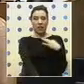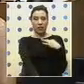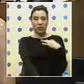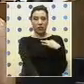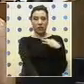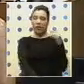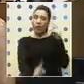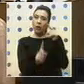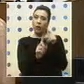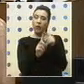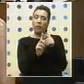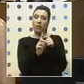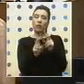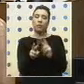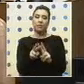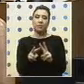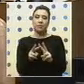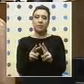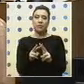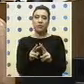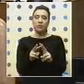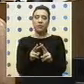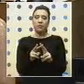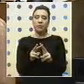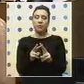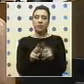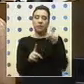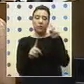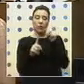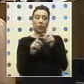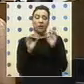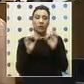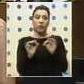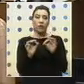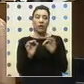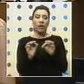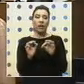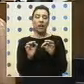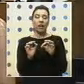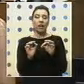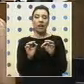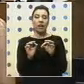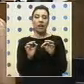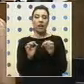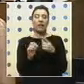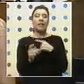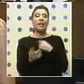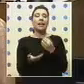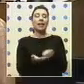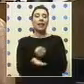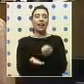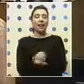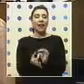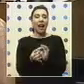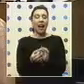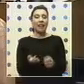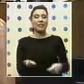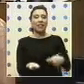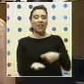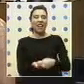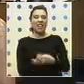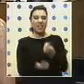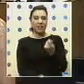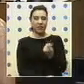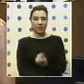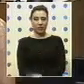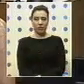con el objeto de sacar adelante el propósito que efectivamente las motiva, que es la rentabilidad de la inversión, o el capital, como